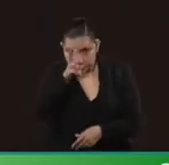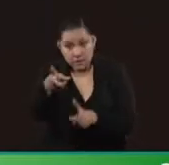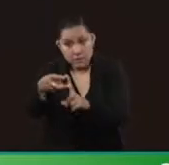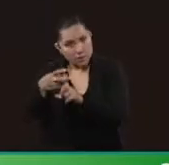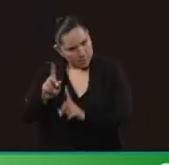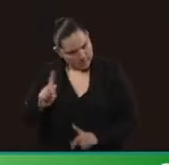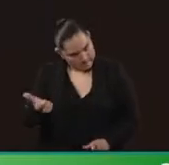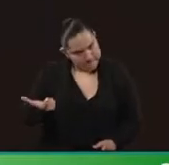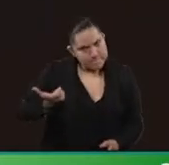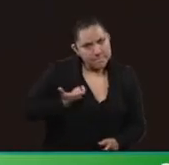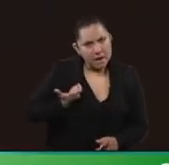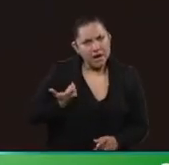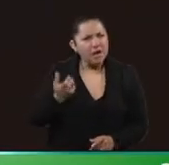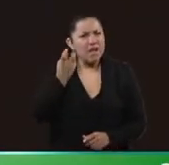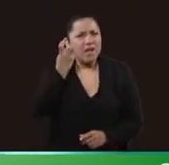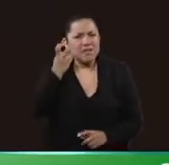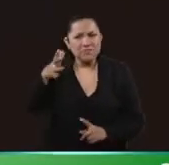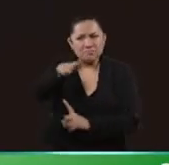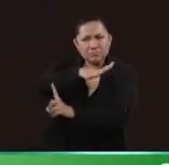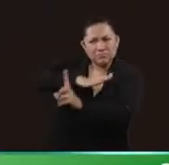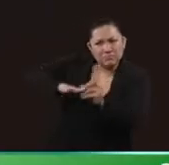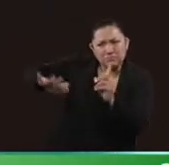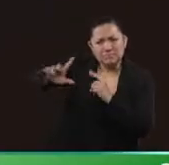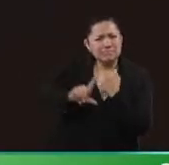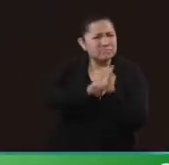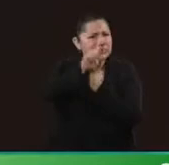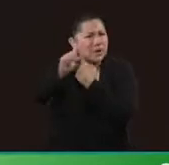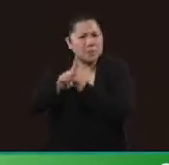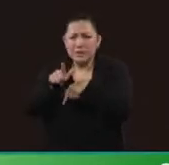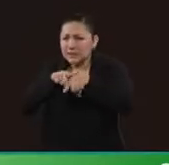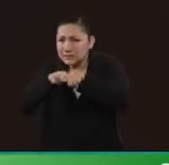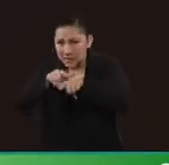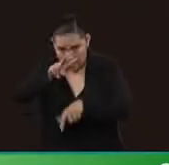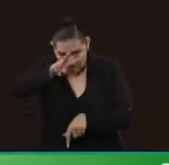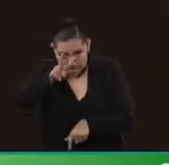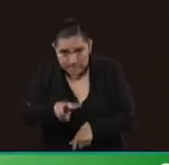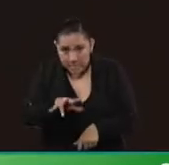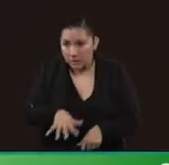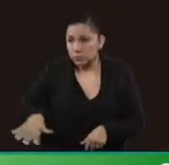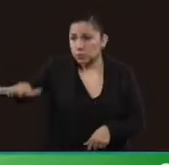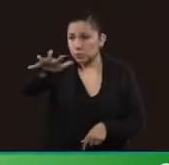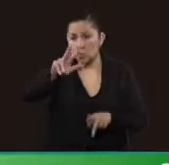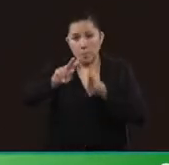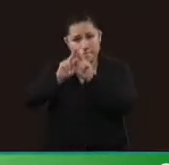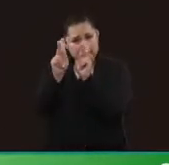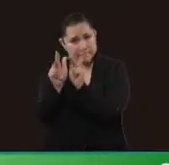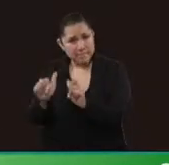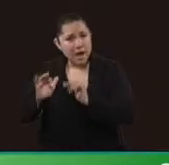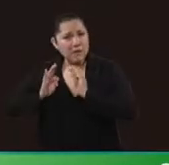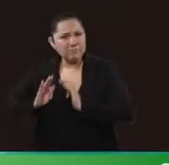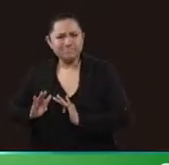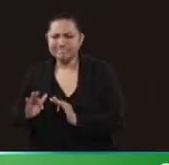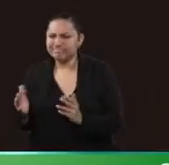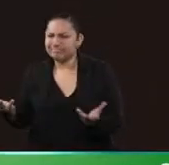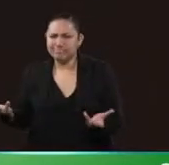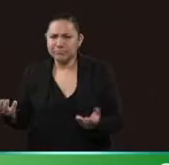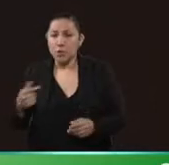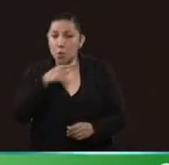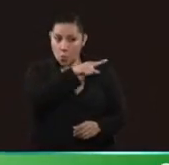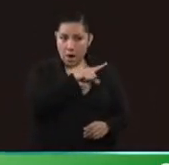consecuencias para la paz social ya que todos los indicadores incluyendo las cifras